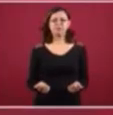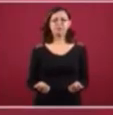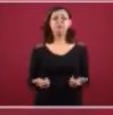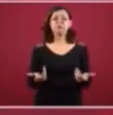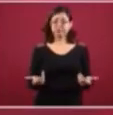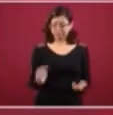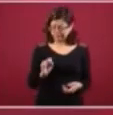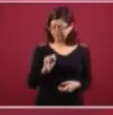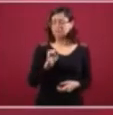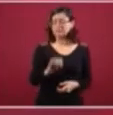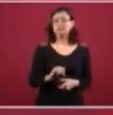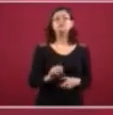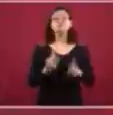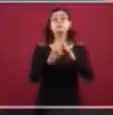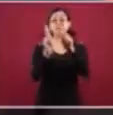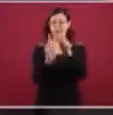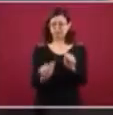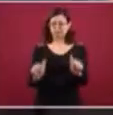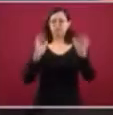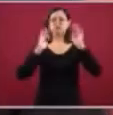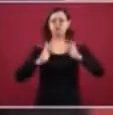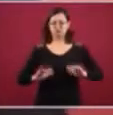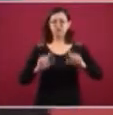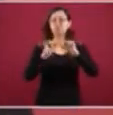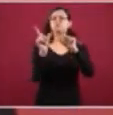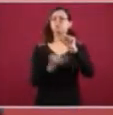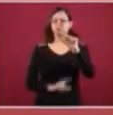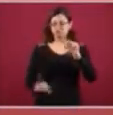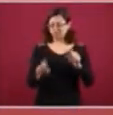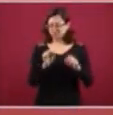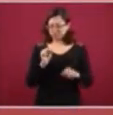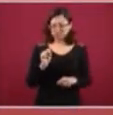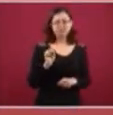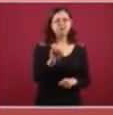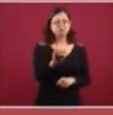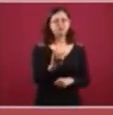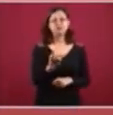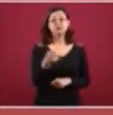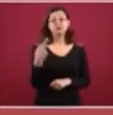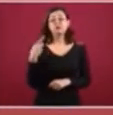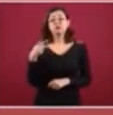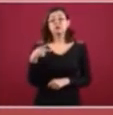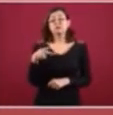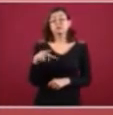paz, tranquilidad en el país, pero lo